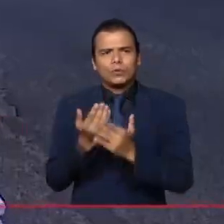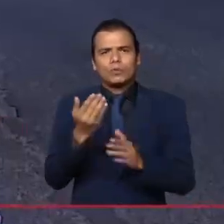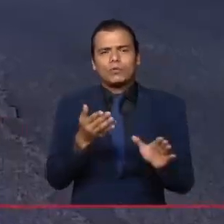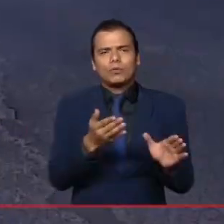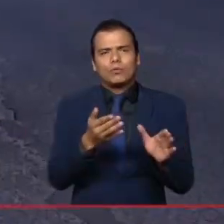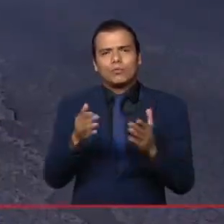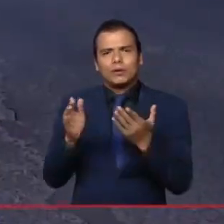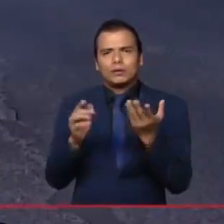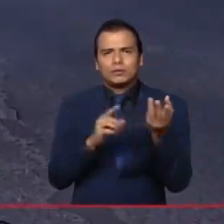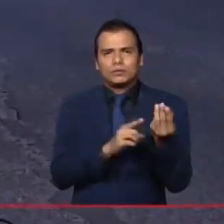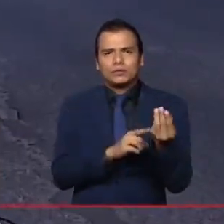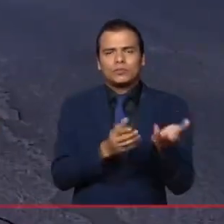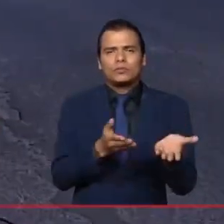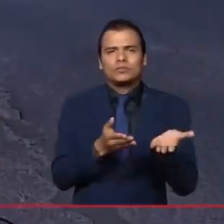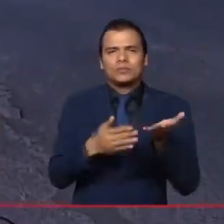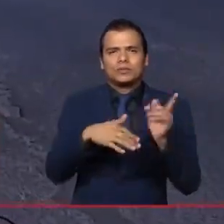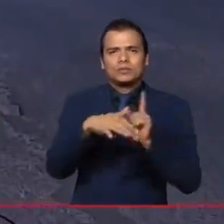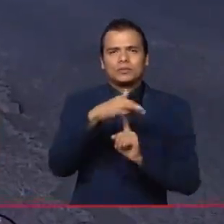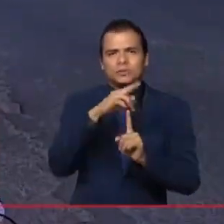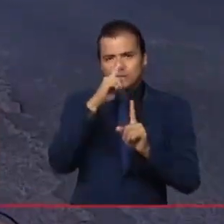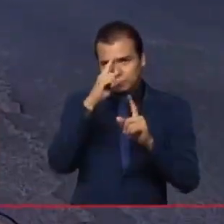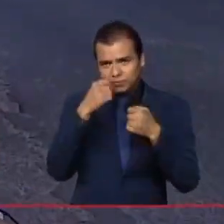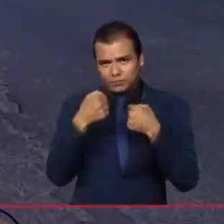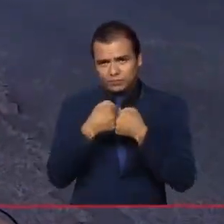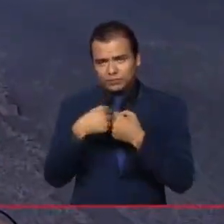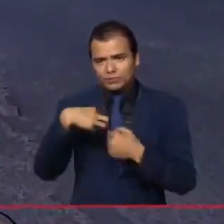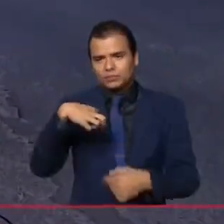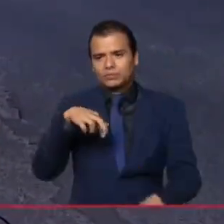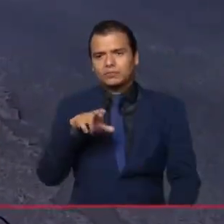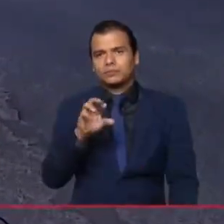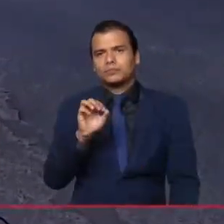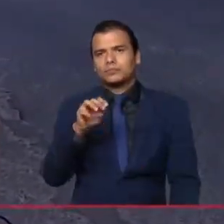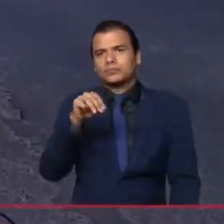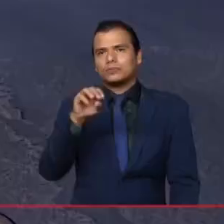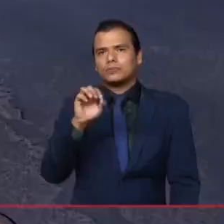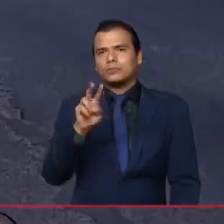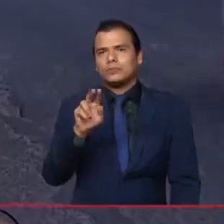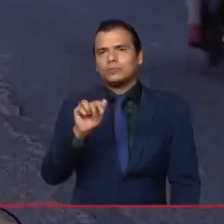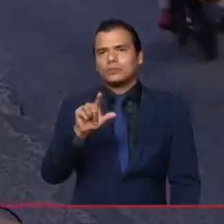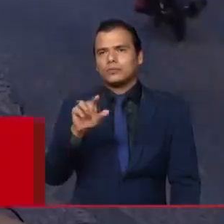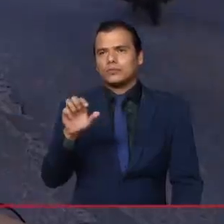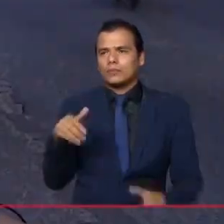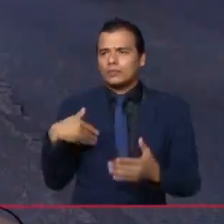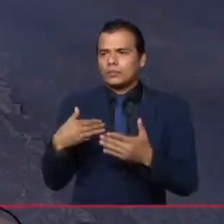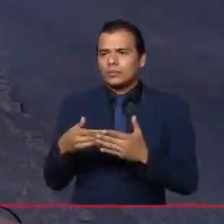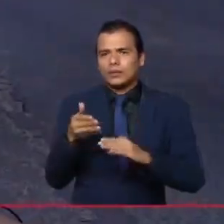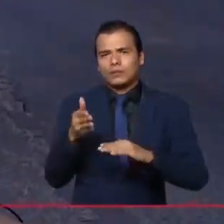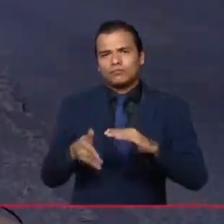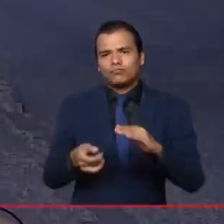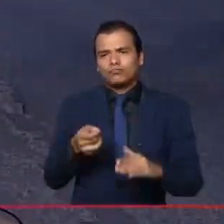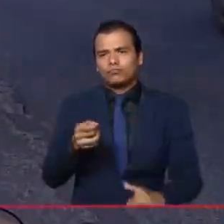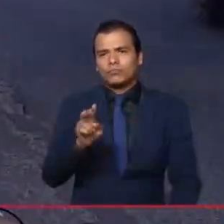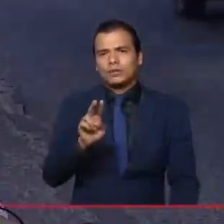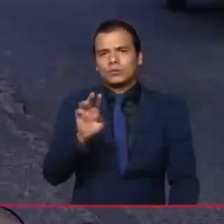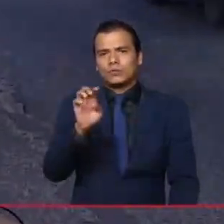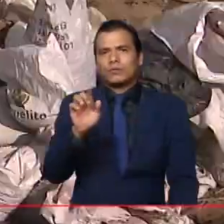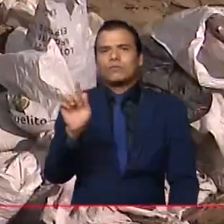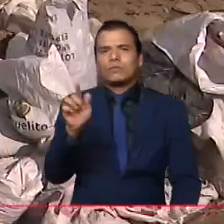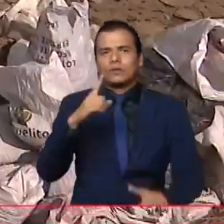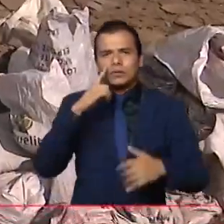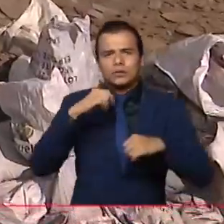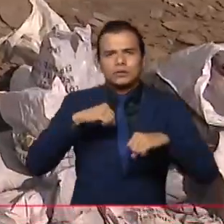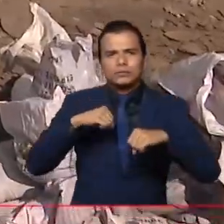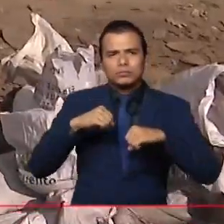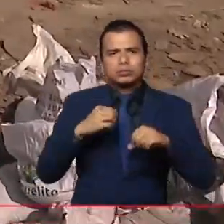con Serviambientales y Promovalle y vamos hasta el 29 de febrero. Pero si no tomamos conciencia, vamos a estar en planes